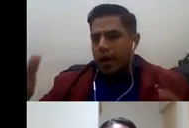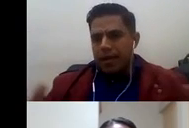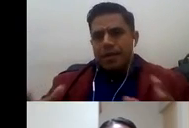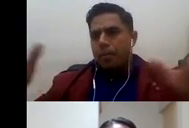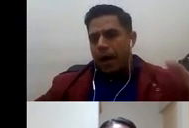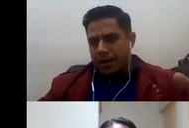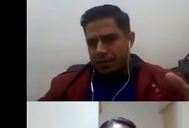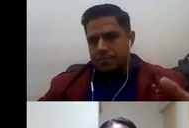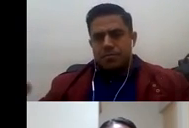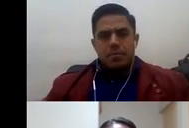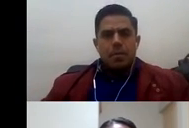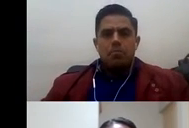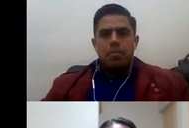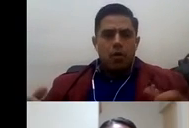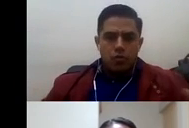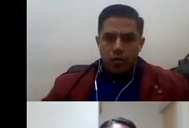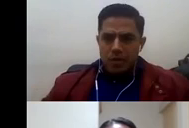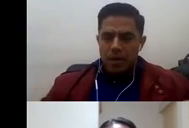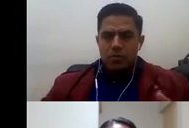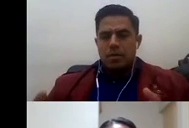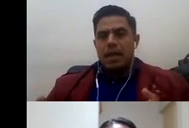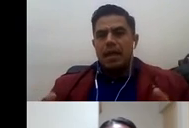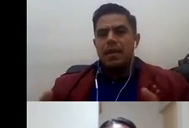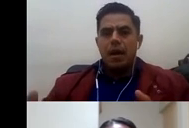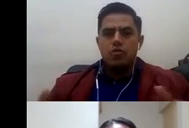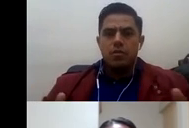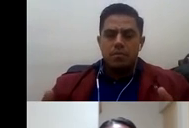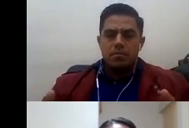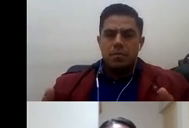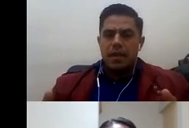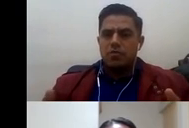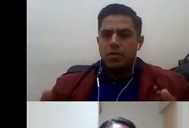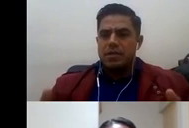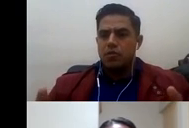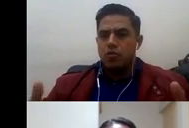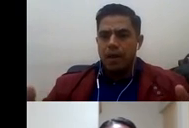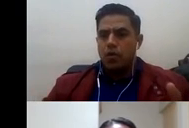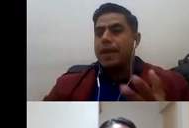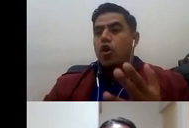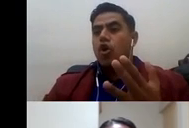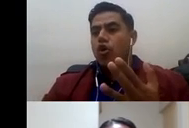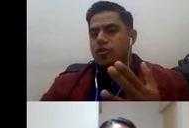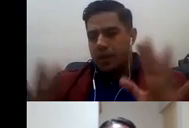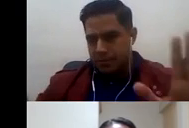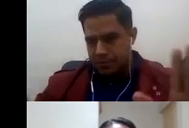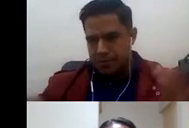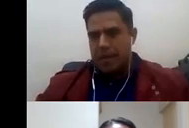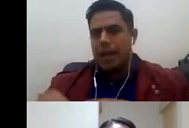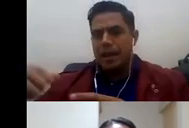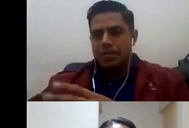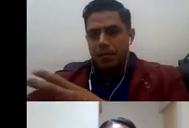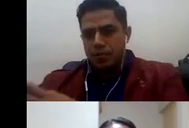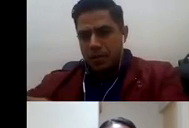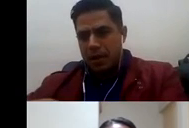Ok, qué padre. Pero con todo respeto, si mañana llega otro director de desarrollo urbano que no conoce